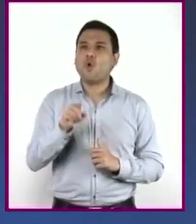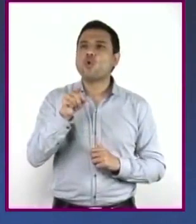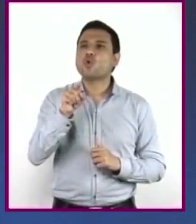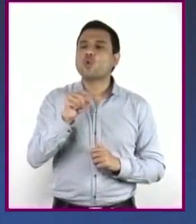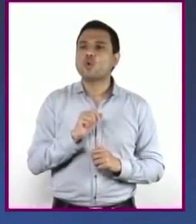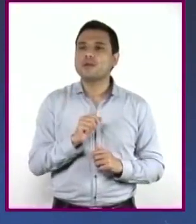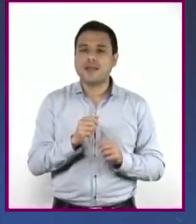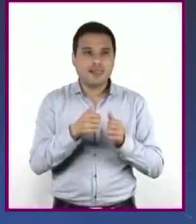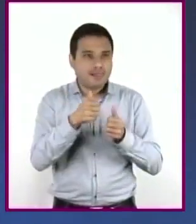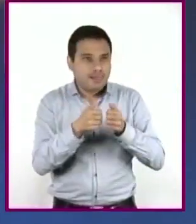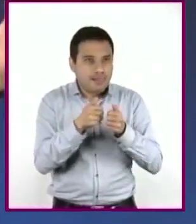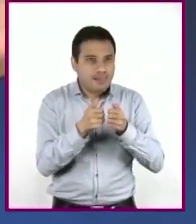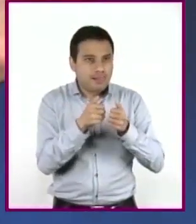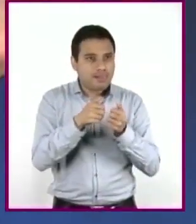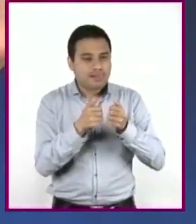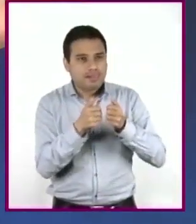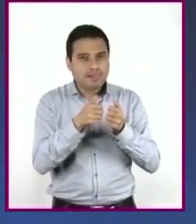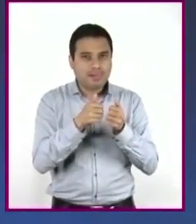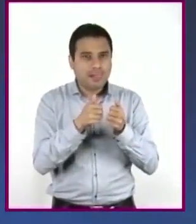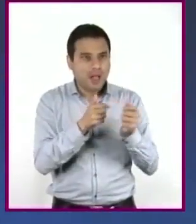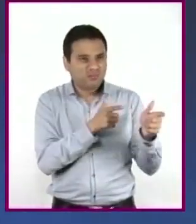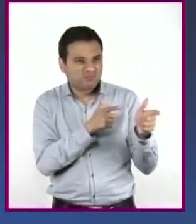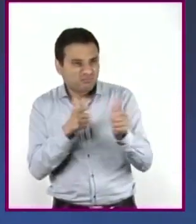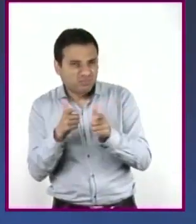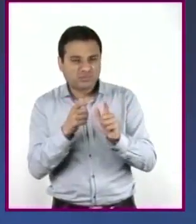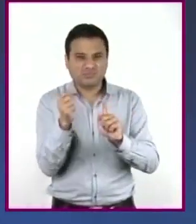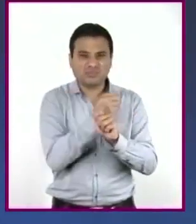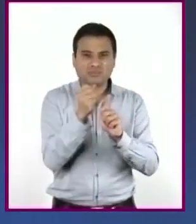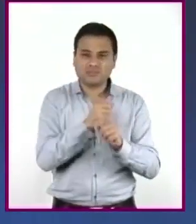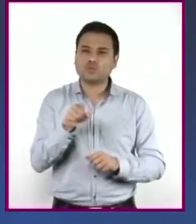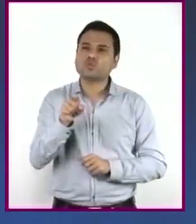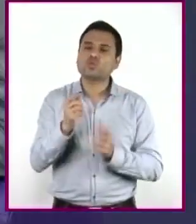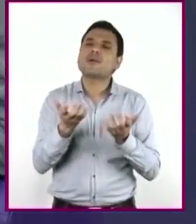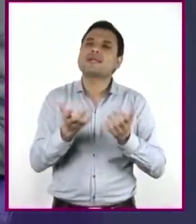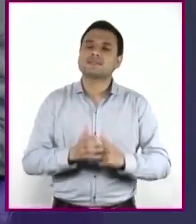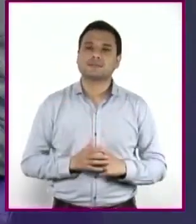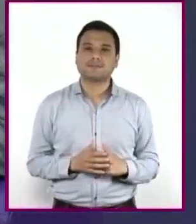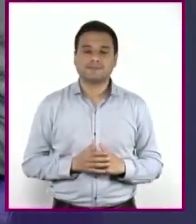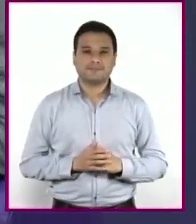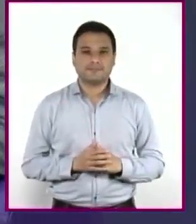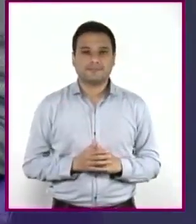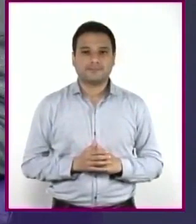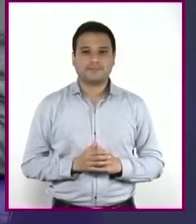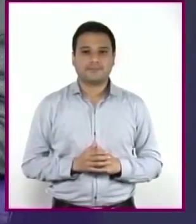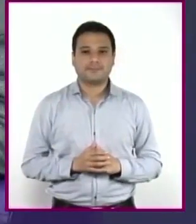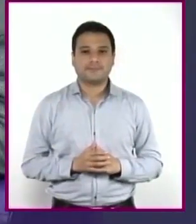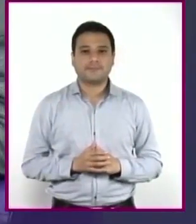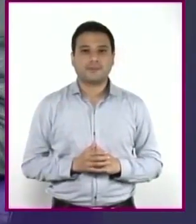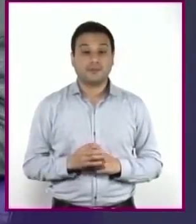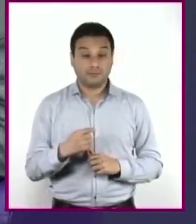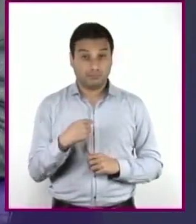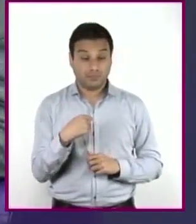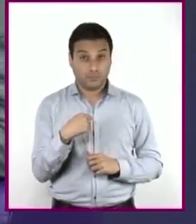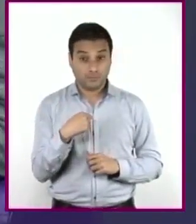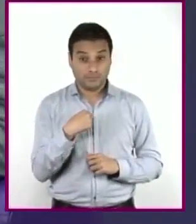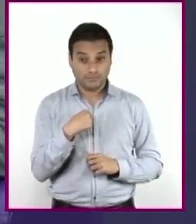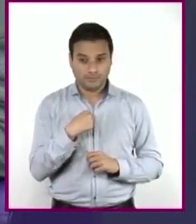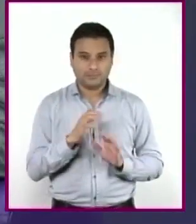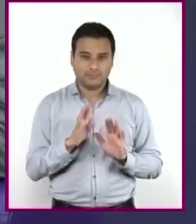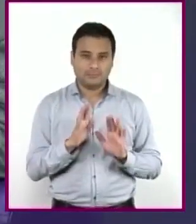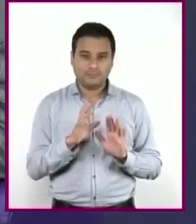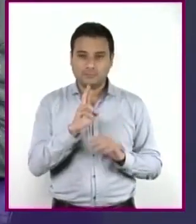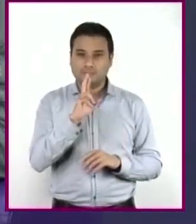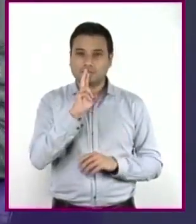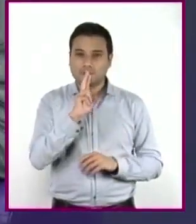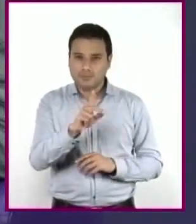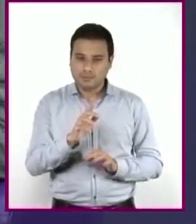diste cuenta que los videojuegos que juegas tienen ese tipo de violencia? Pues los empecé a moderar porque